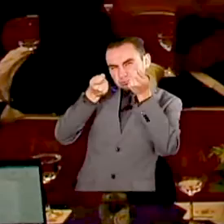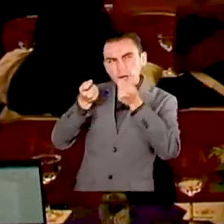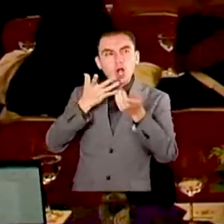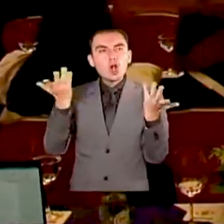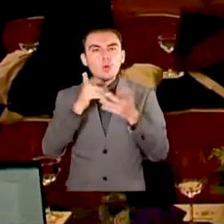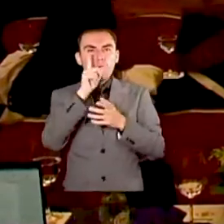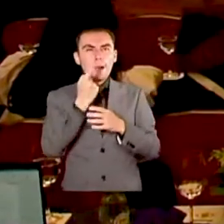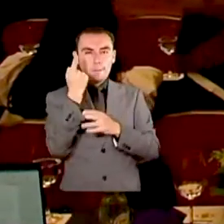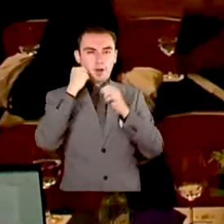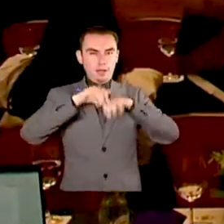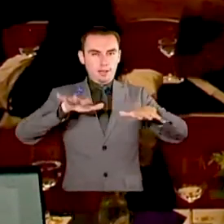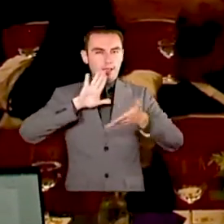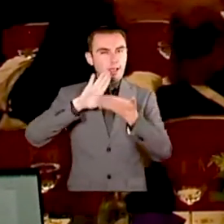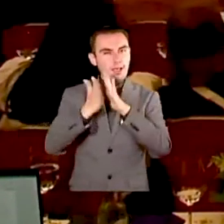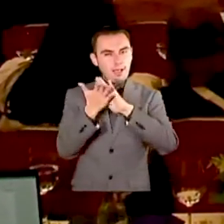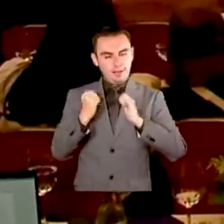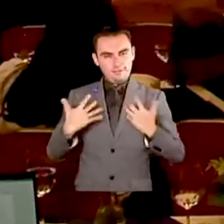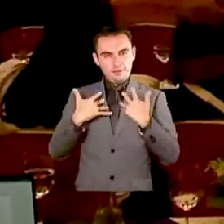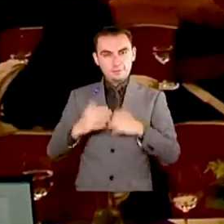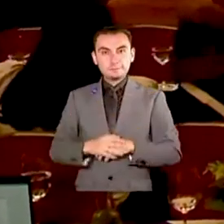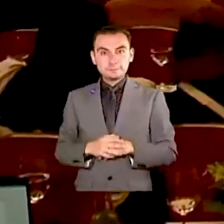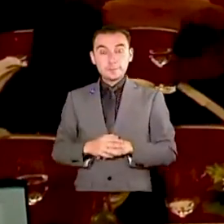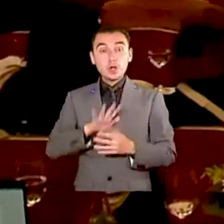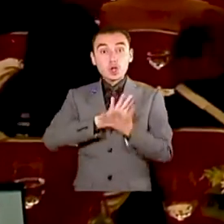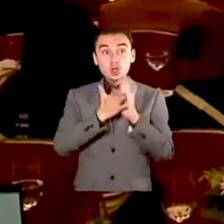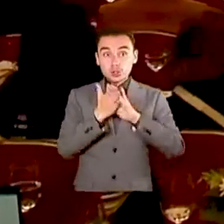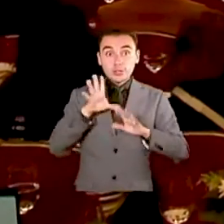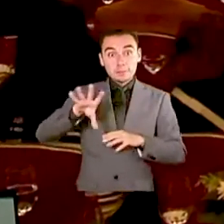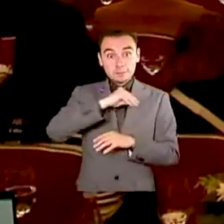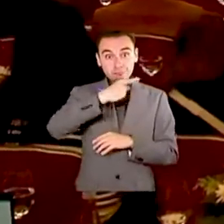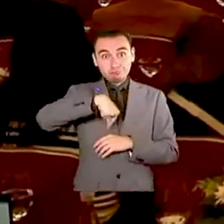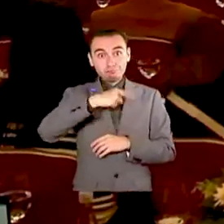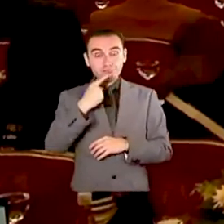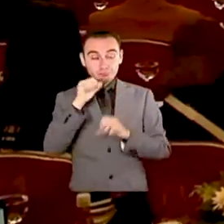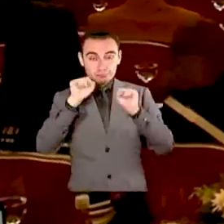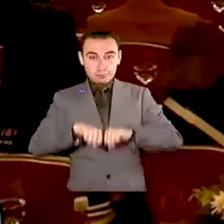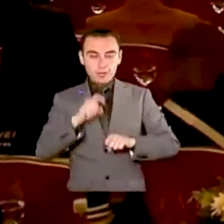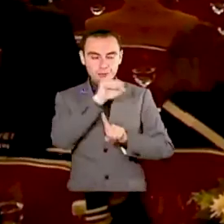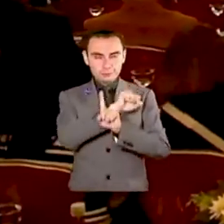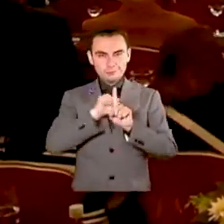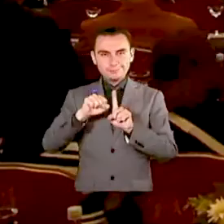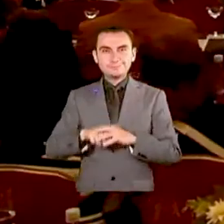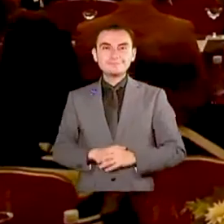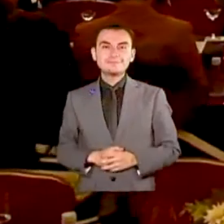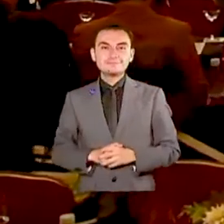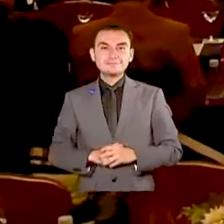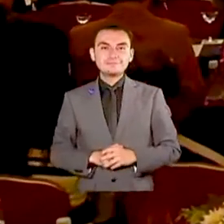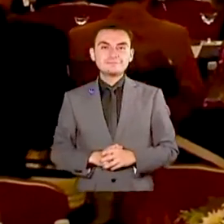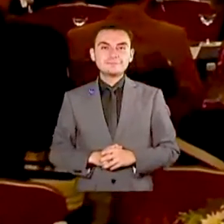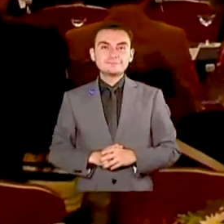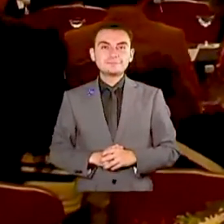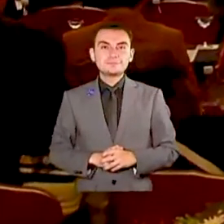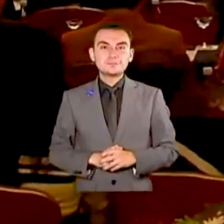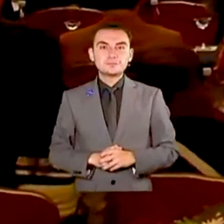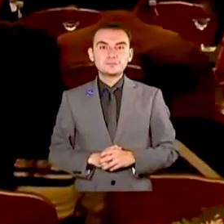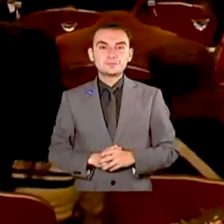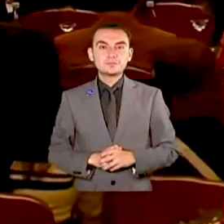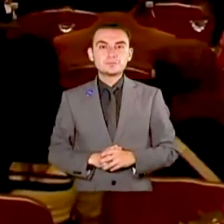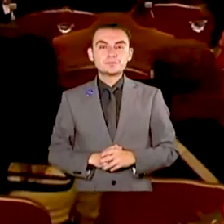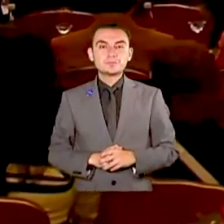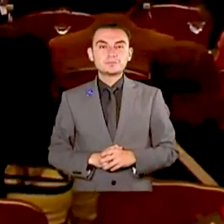víctimas. Construcción de paz, una labor que nos convoca como sociedad.